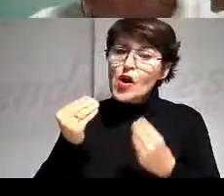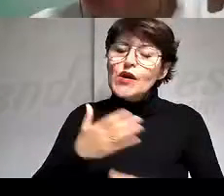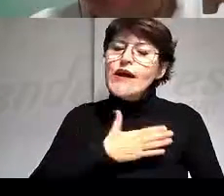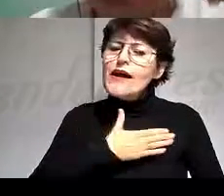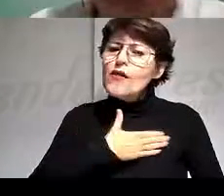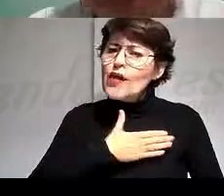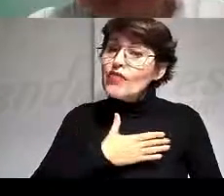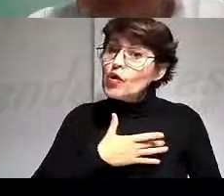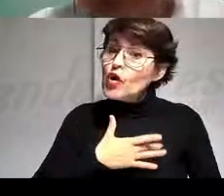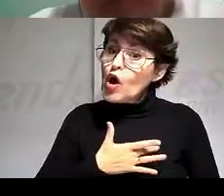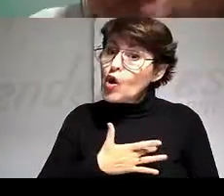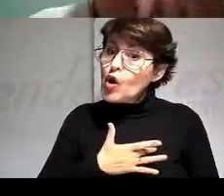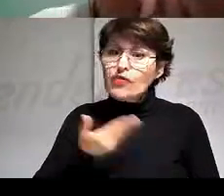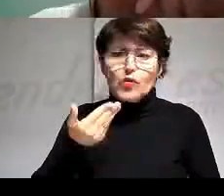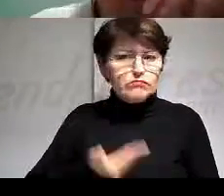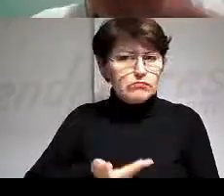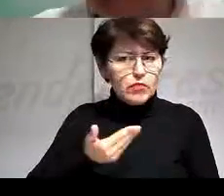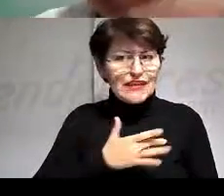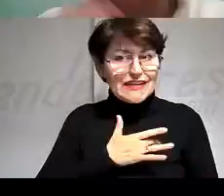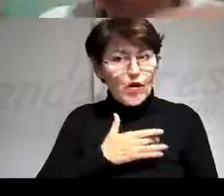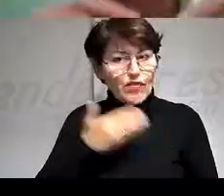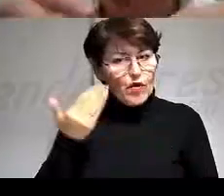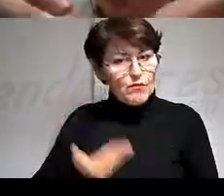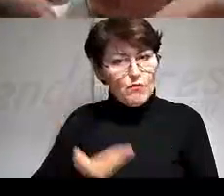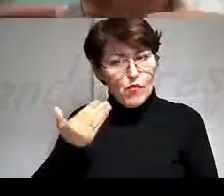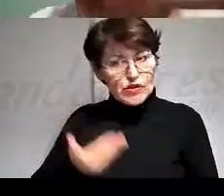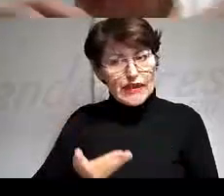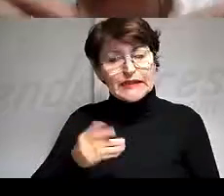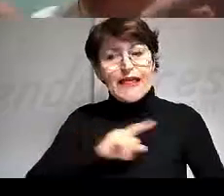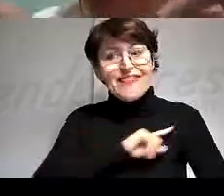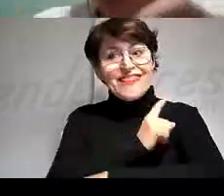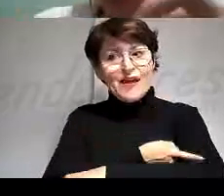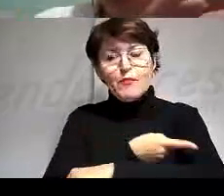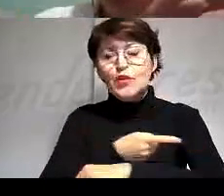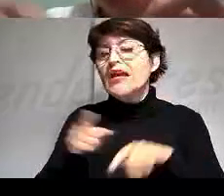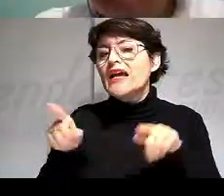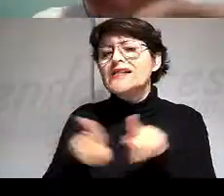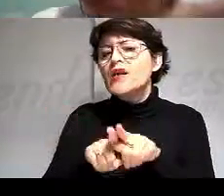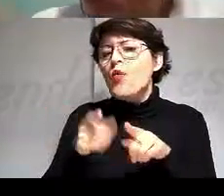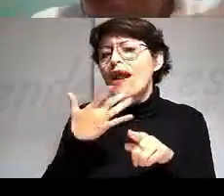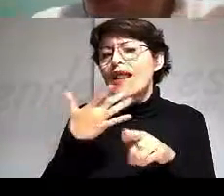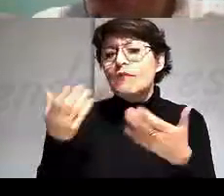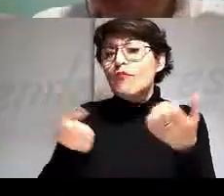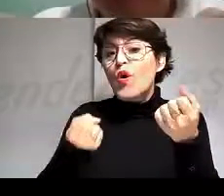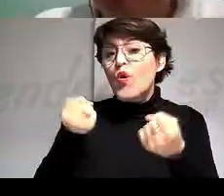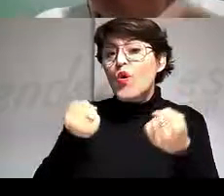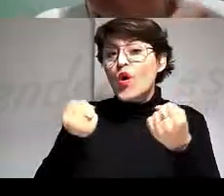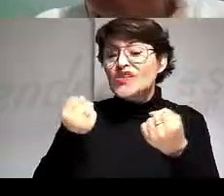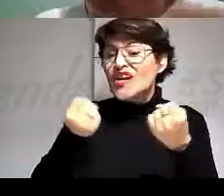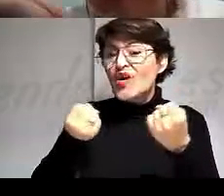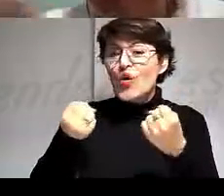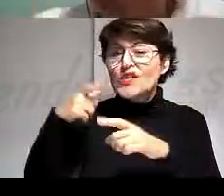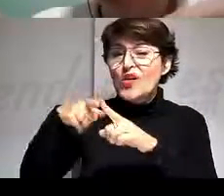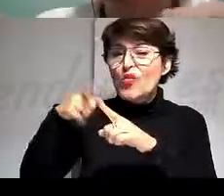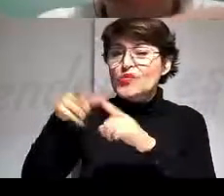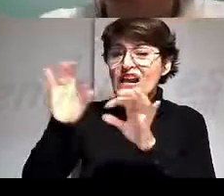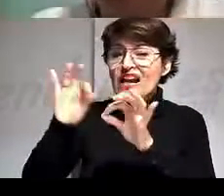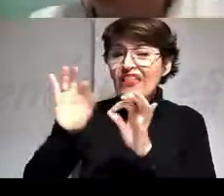qué? Pones al corazón, o sea, es como el que tiene un coche y no le ha hecho el rodaje. Con el